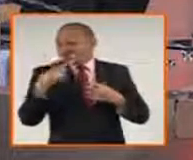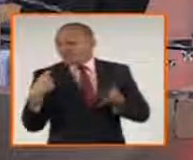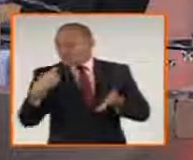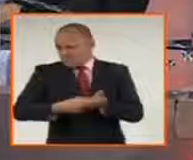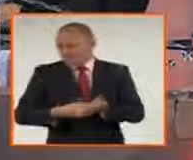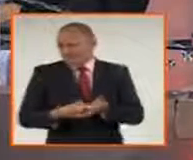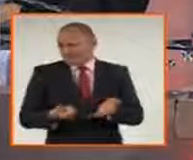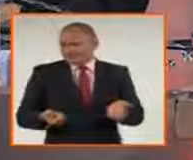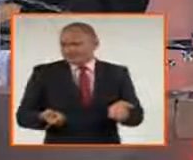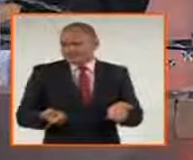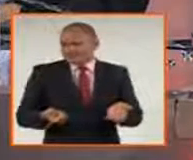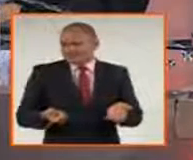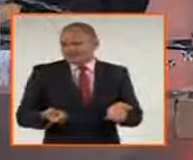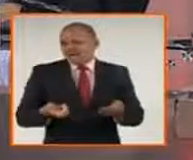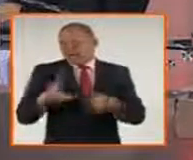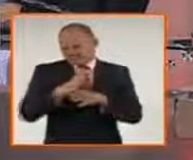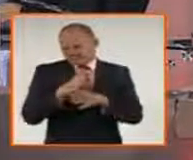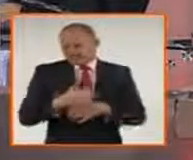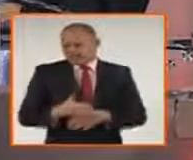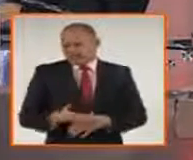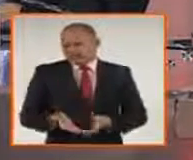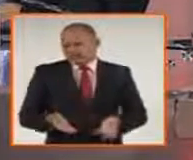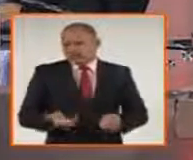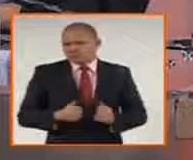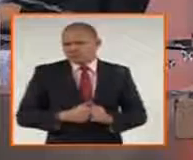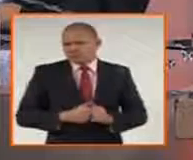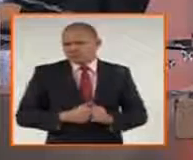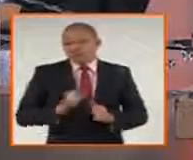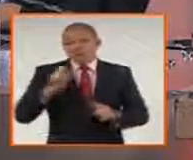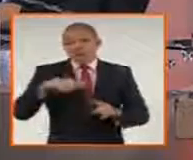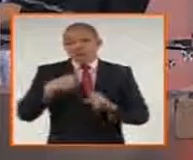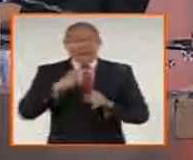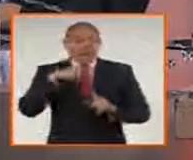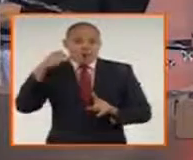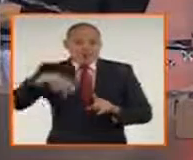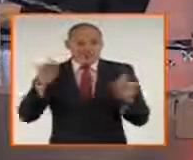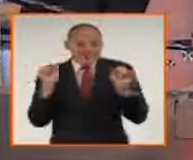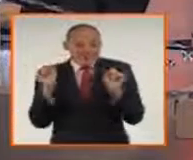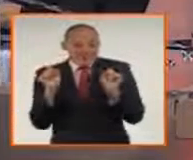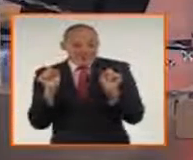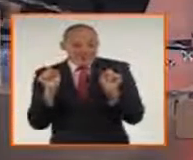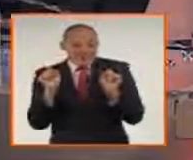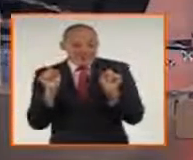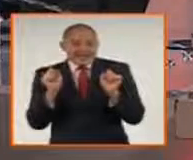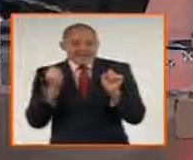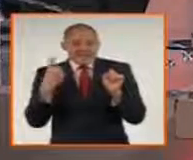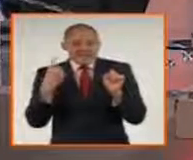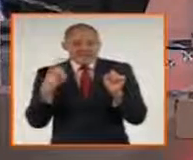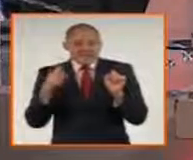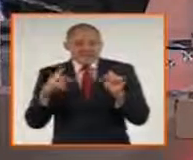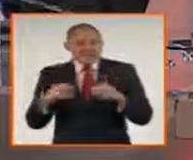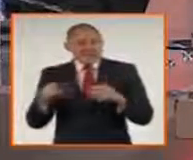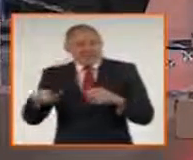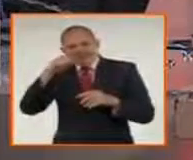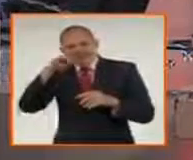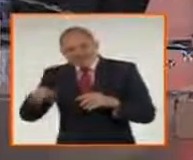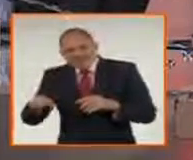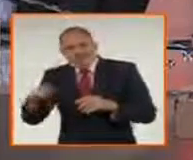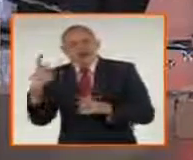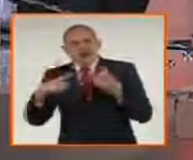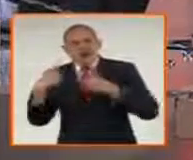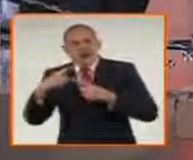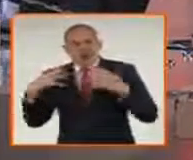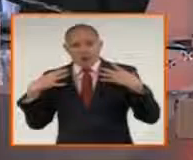también el vestirse, protegerse ahora mismo del frío, que está obligado a ponerle un abrigo a una criatura si está haciendo frío esa